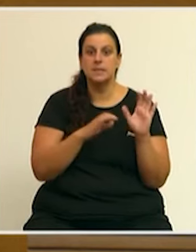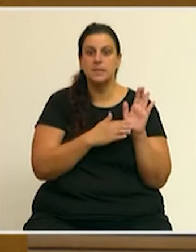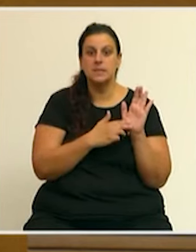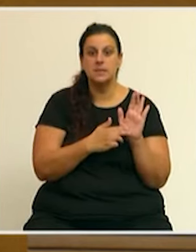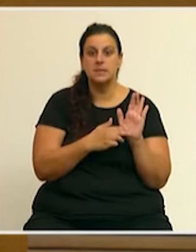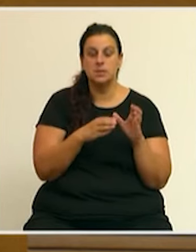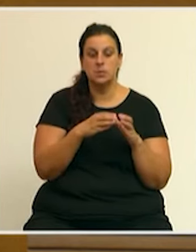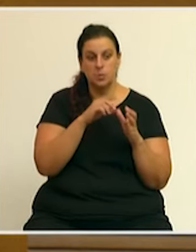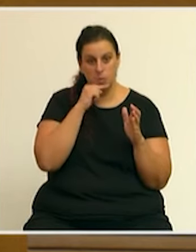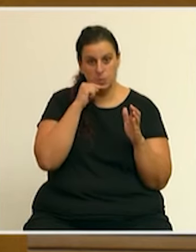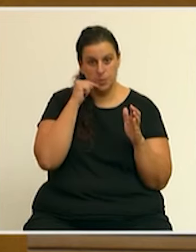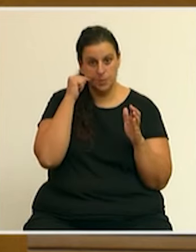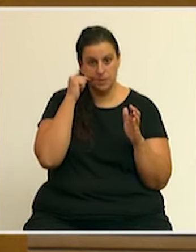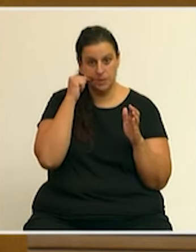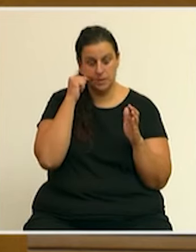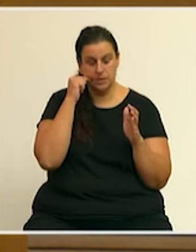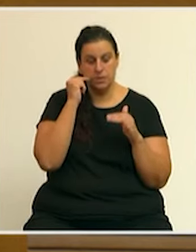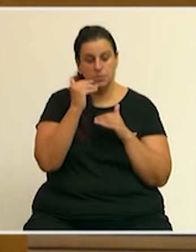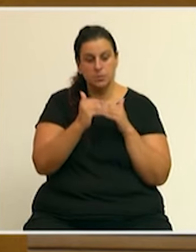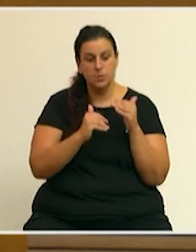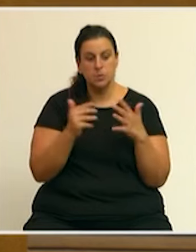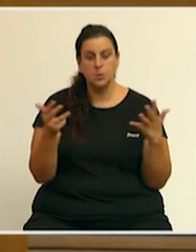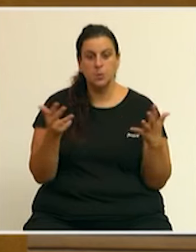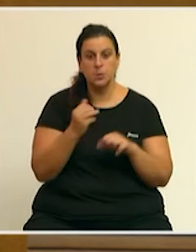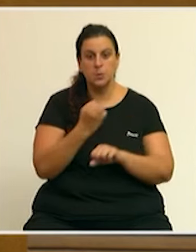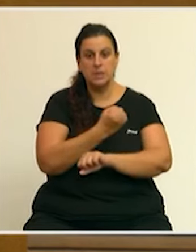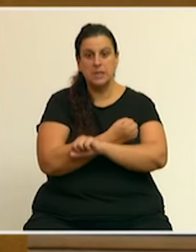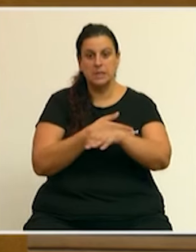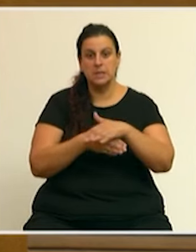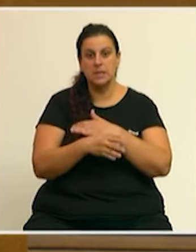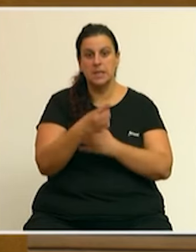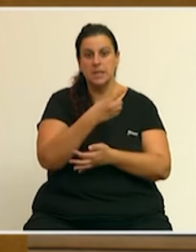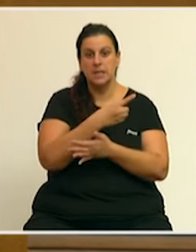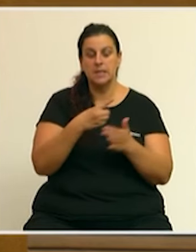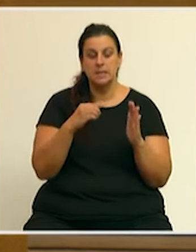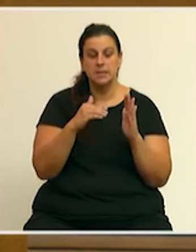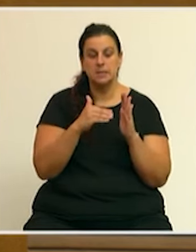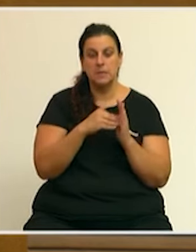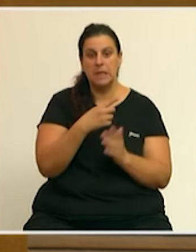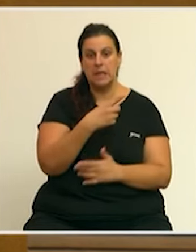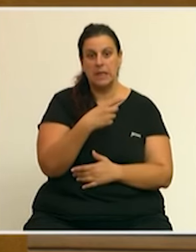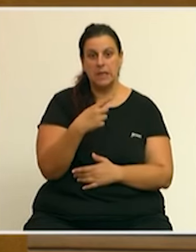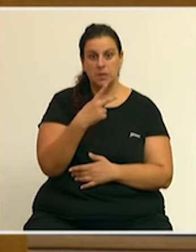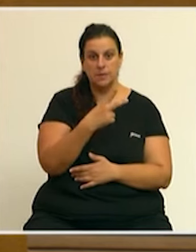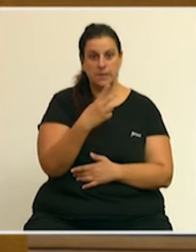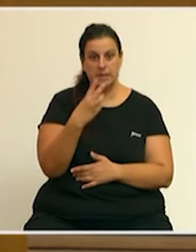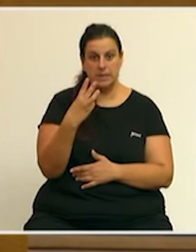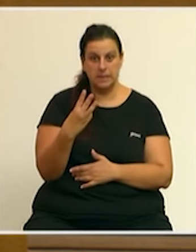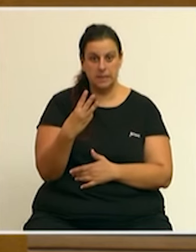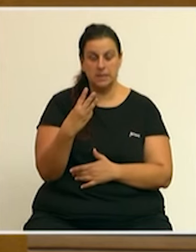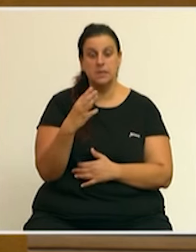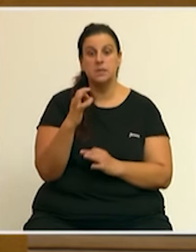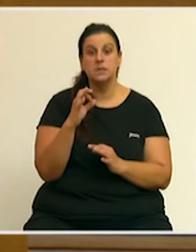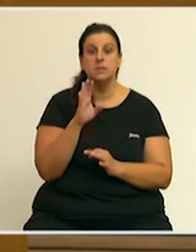Parlamentario Compromís, procedimiento de urgencia, registro de entrada 16.123. Para el turno